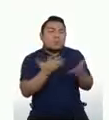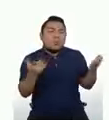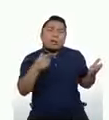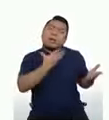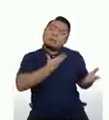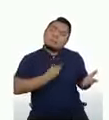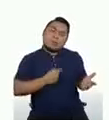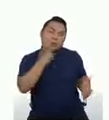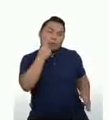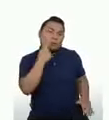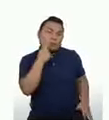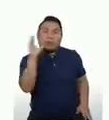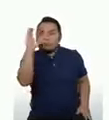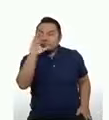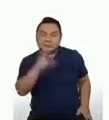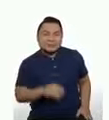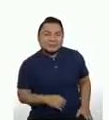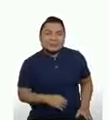muy triste.